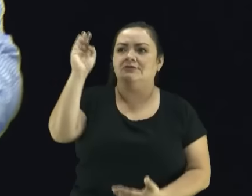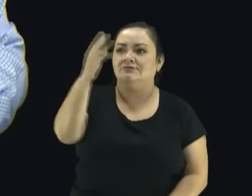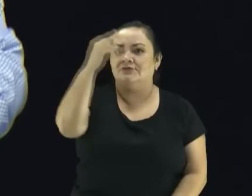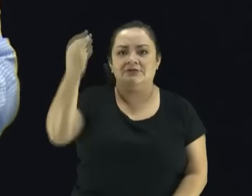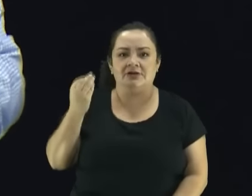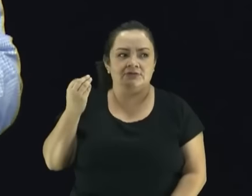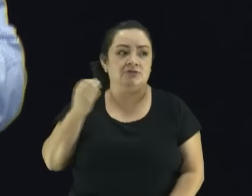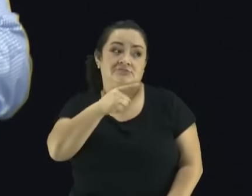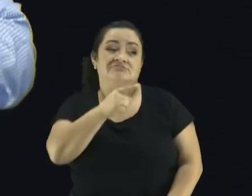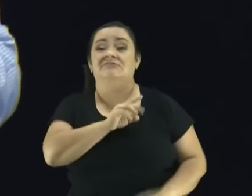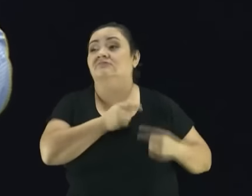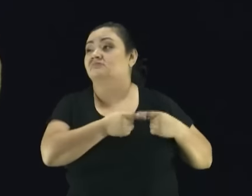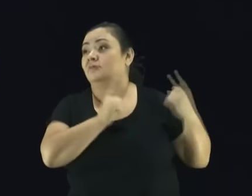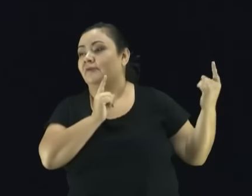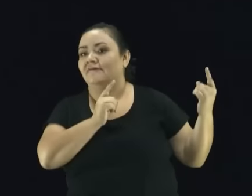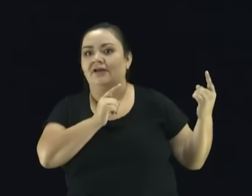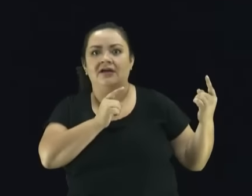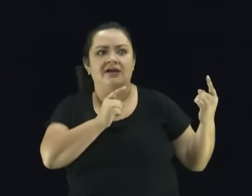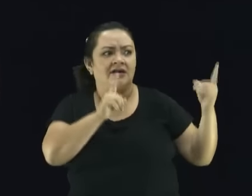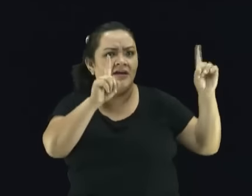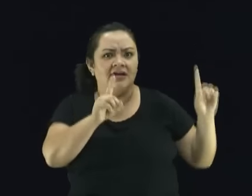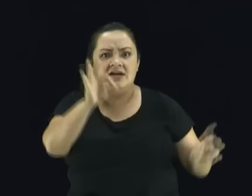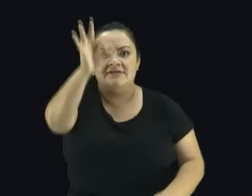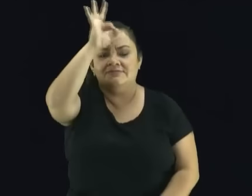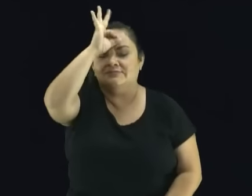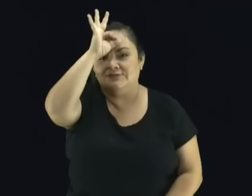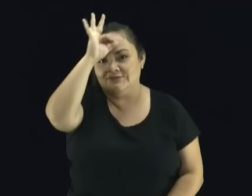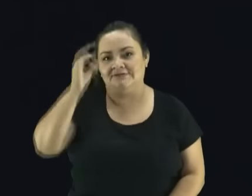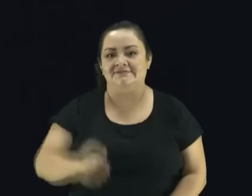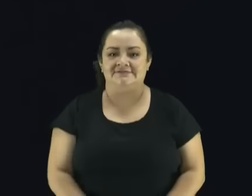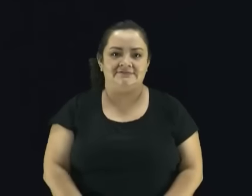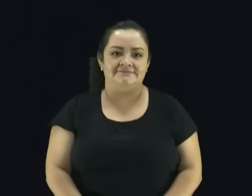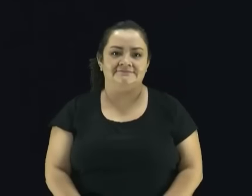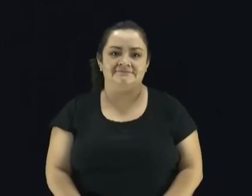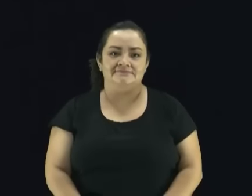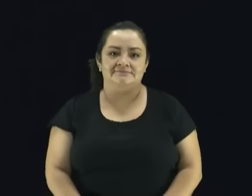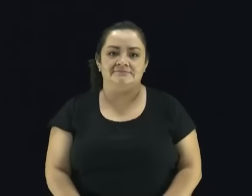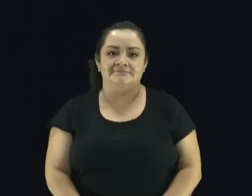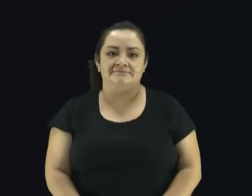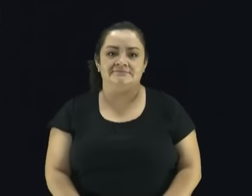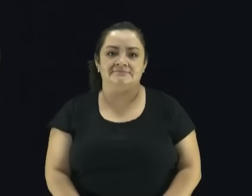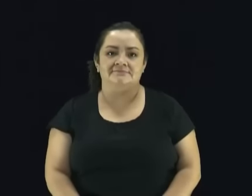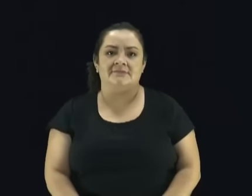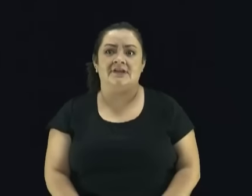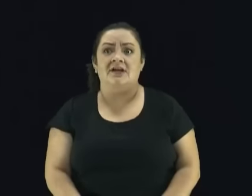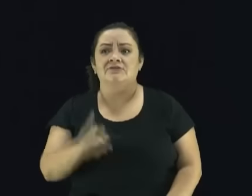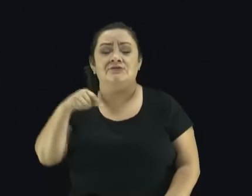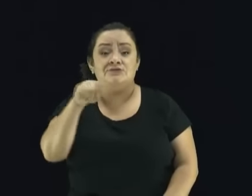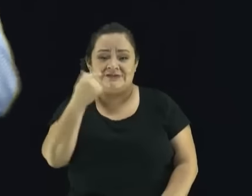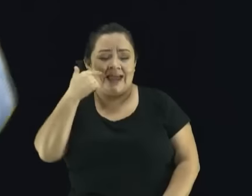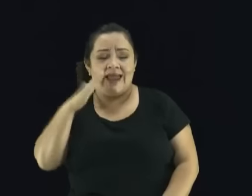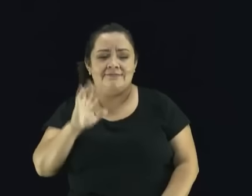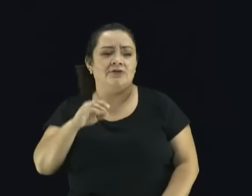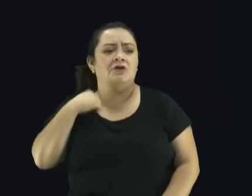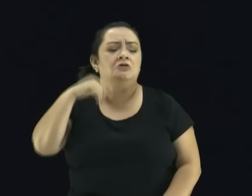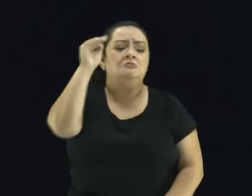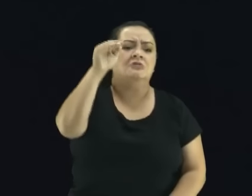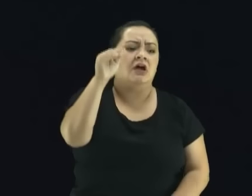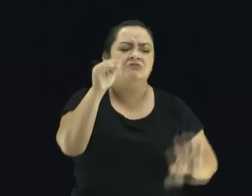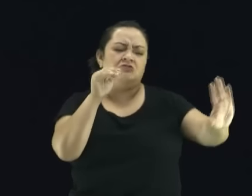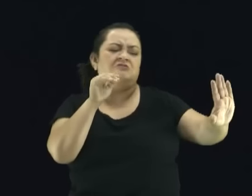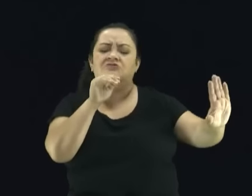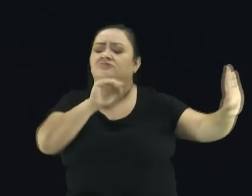otros pastores por la ignorancia que en ustedes hay es clasista usted como expositor de la palabra